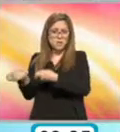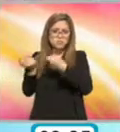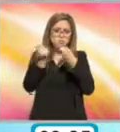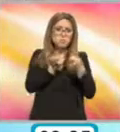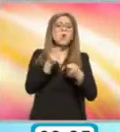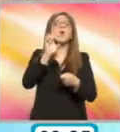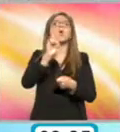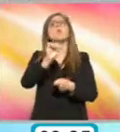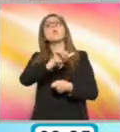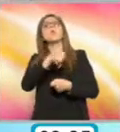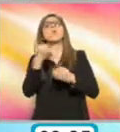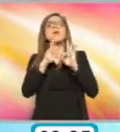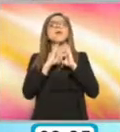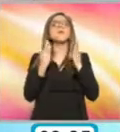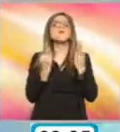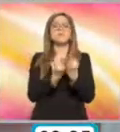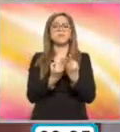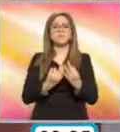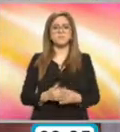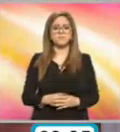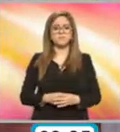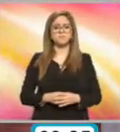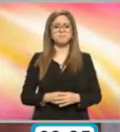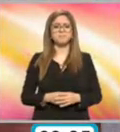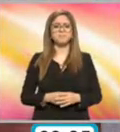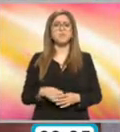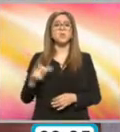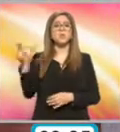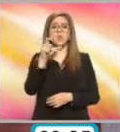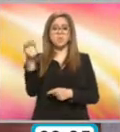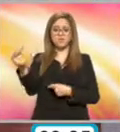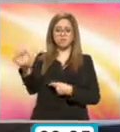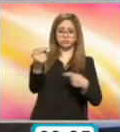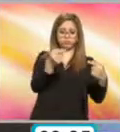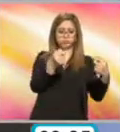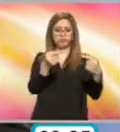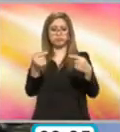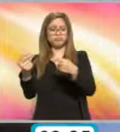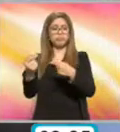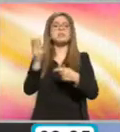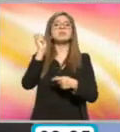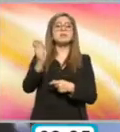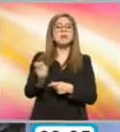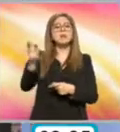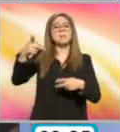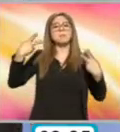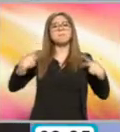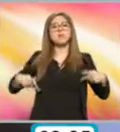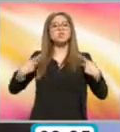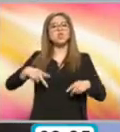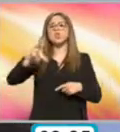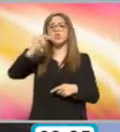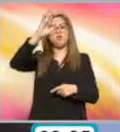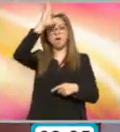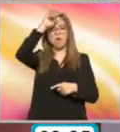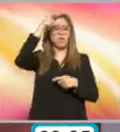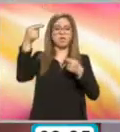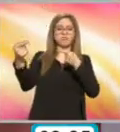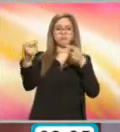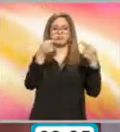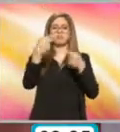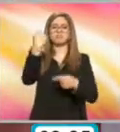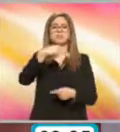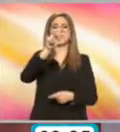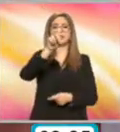otra cosa? Sí, en general, cuando hablamos de una controversia es cuando ya hay una disputa o hay voluntades encontradas, en